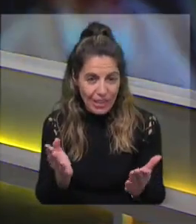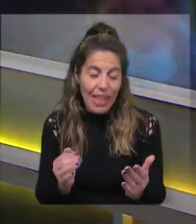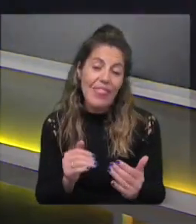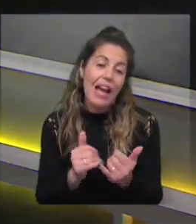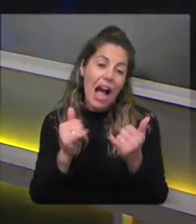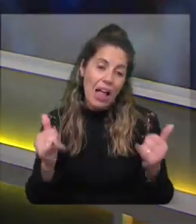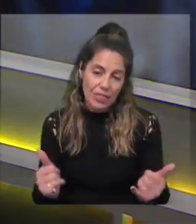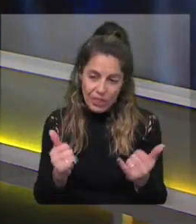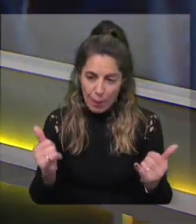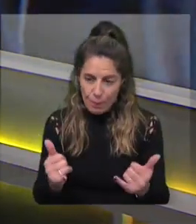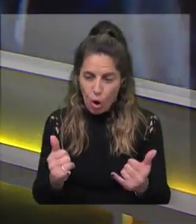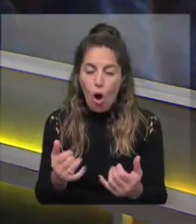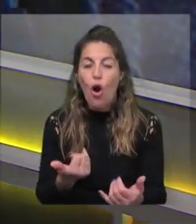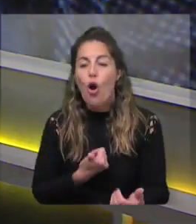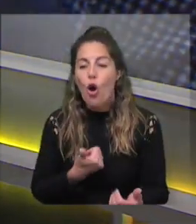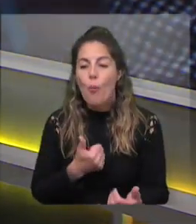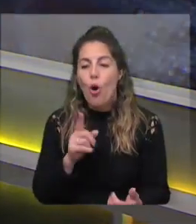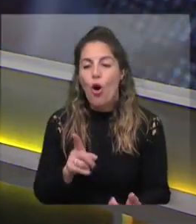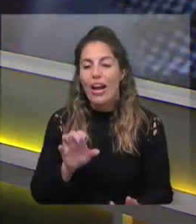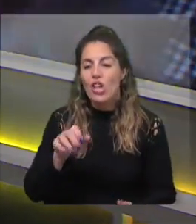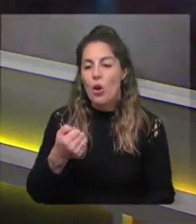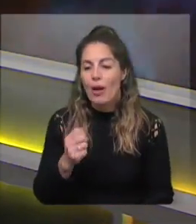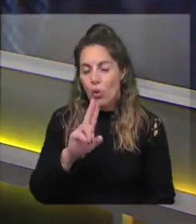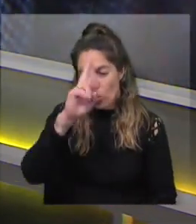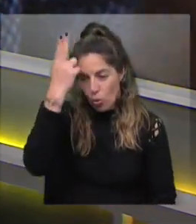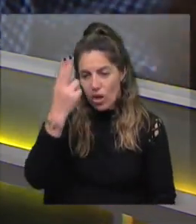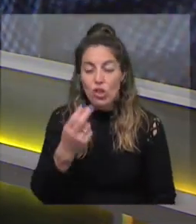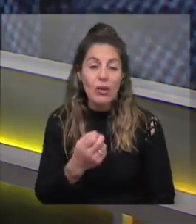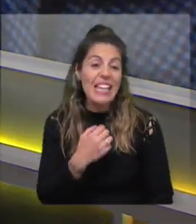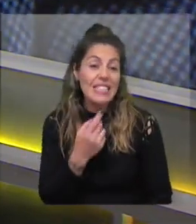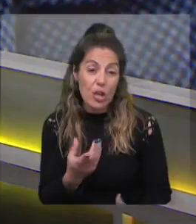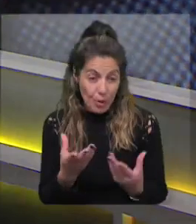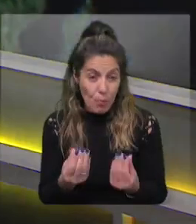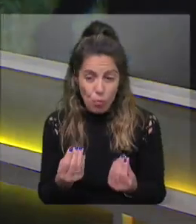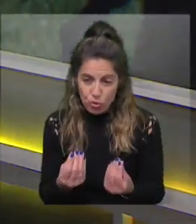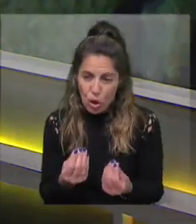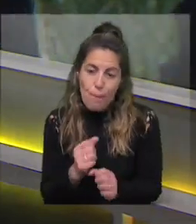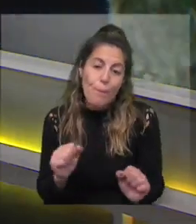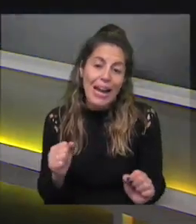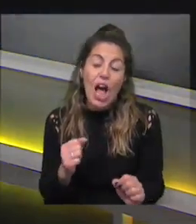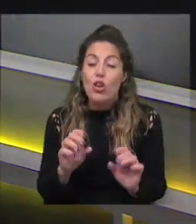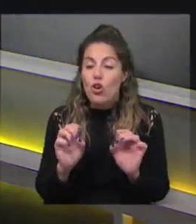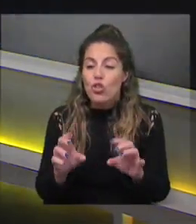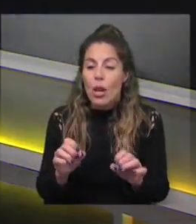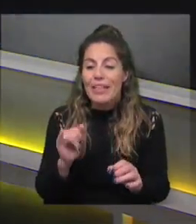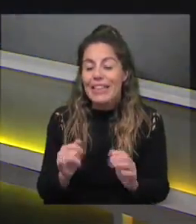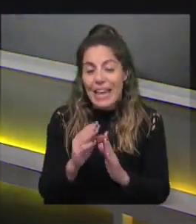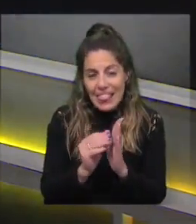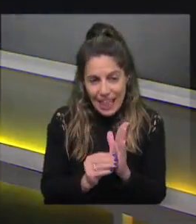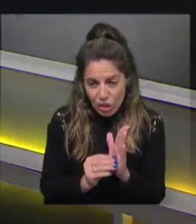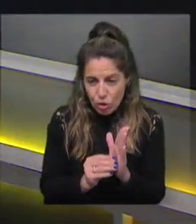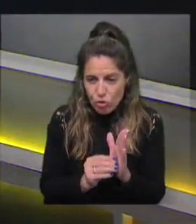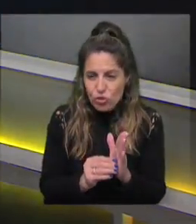tiempo cómo es el genoma uruguayo y que será muy útil, como se veía en el informe, para no solamente tener datos de alguna